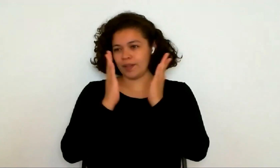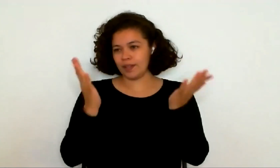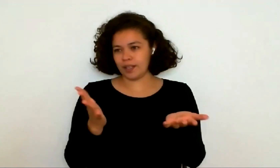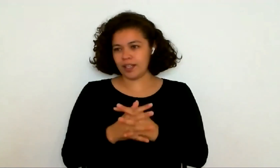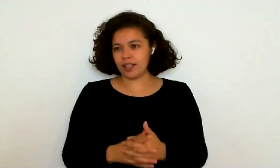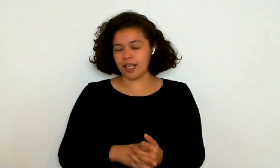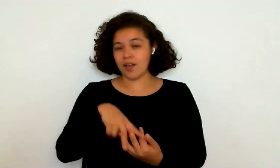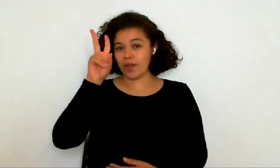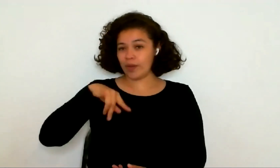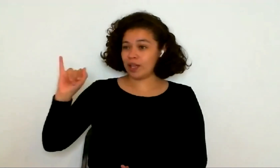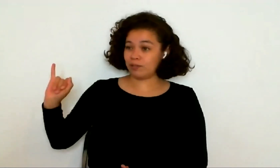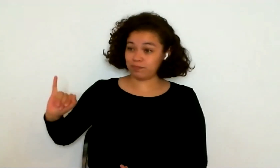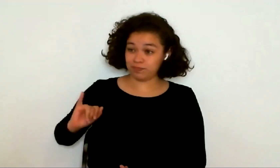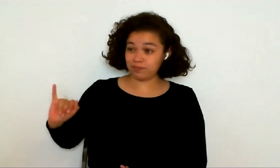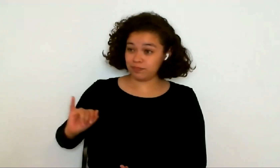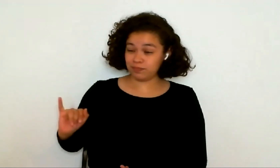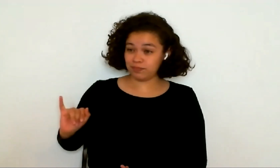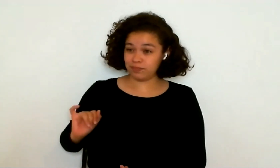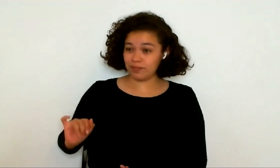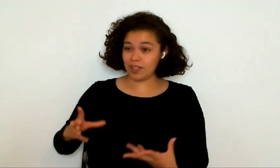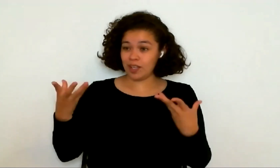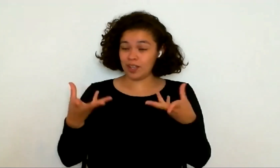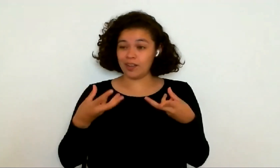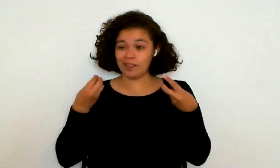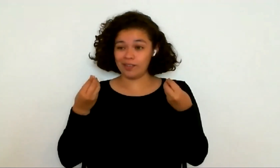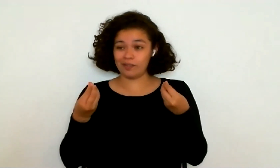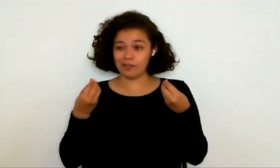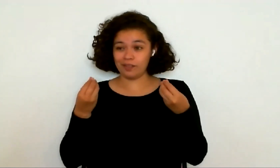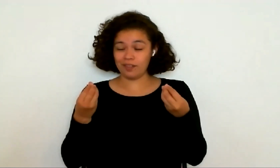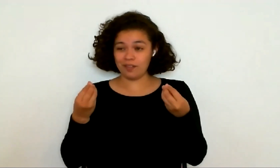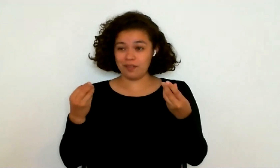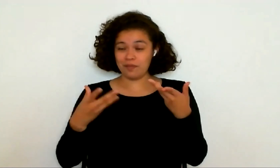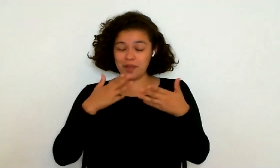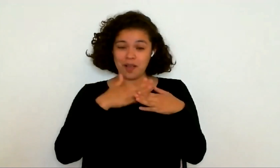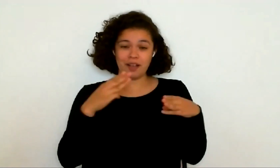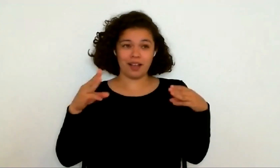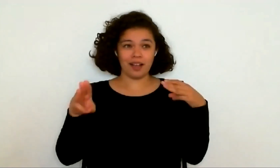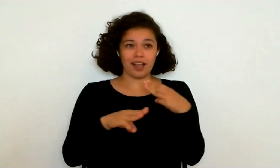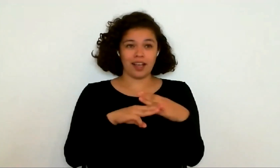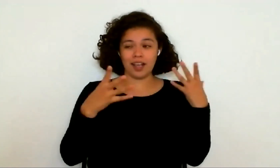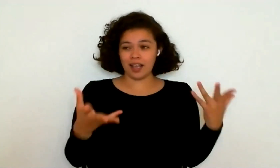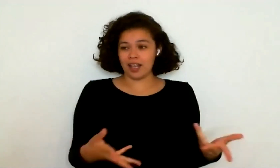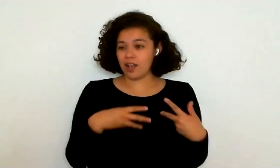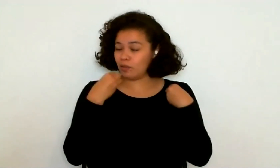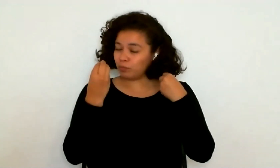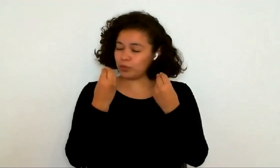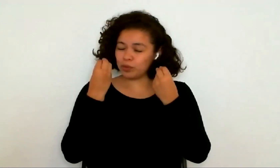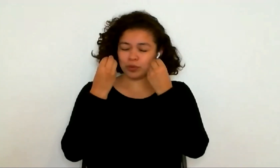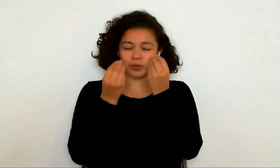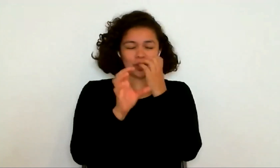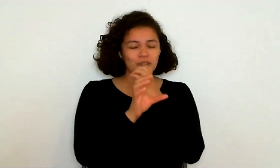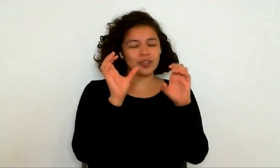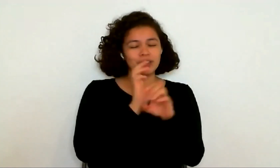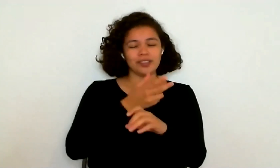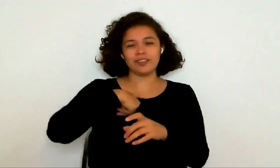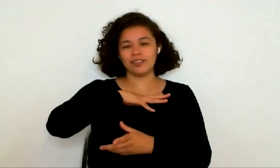muy interesante. Nos dejas con muchas herramientas, con mucho material que creo que nos va a ayudar mucho